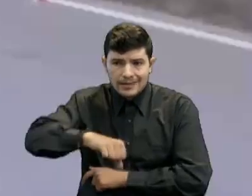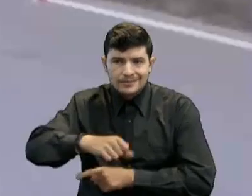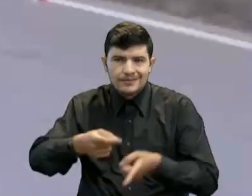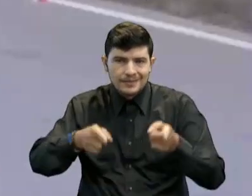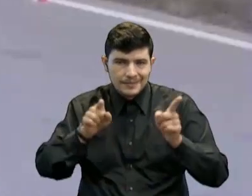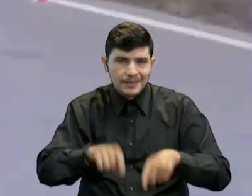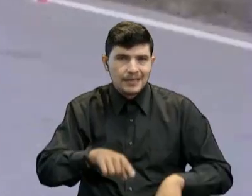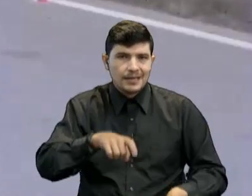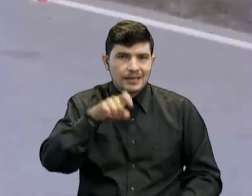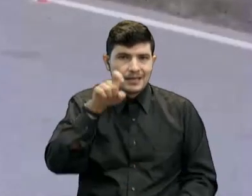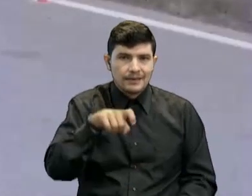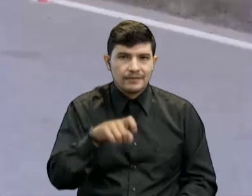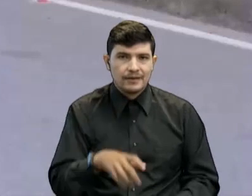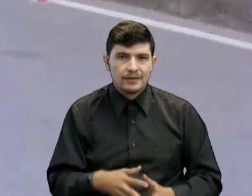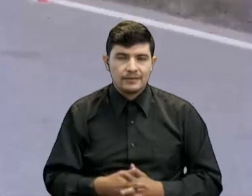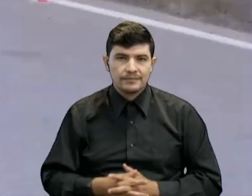deberes.